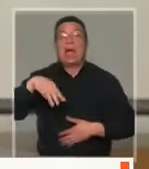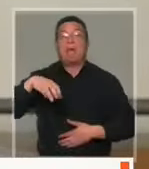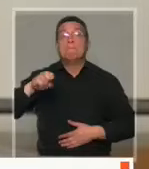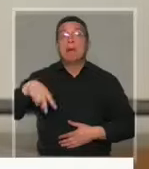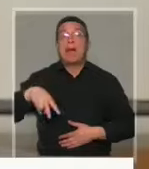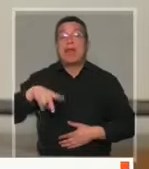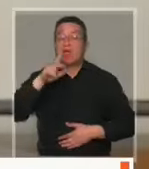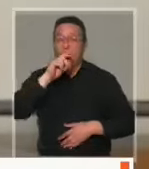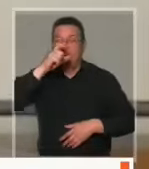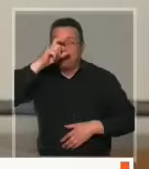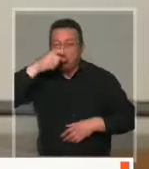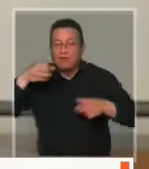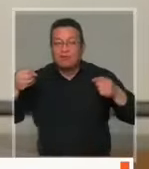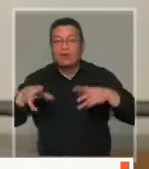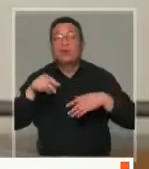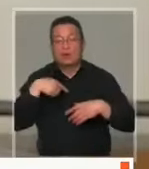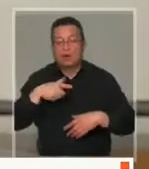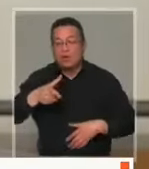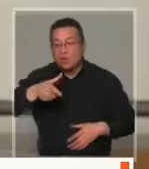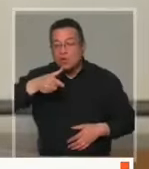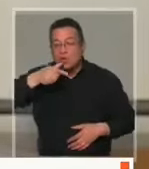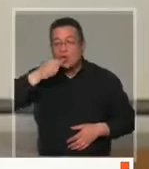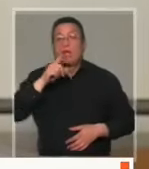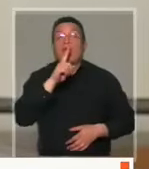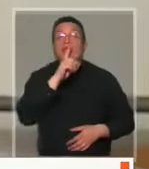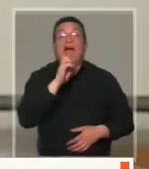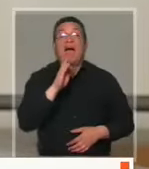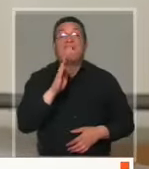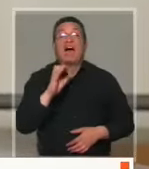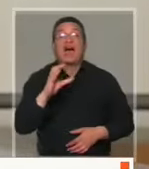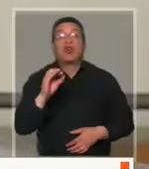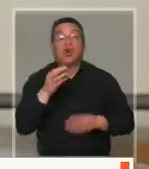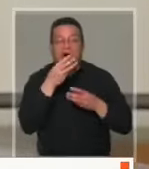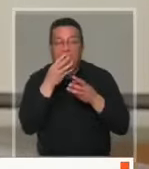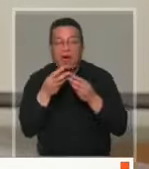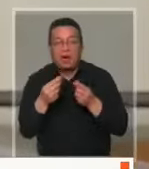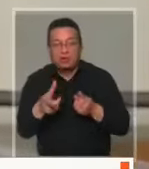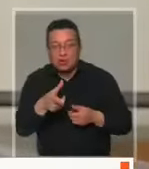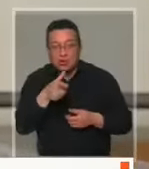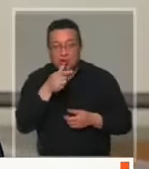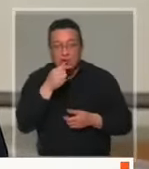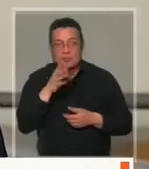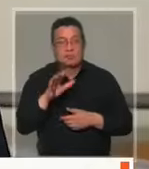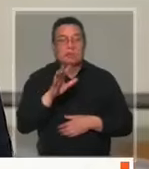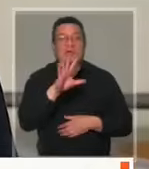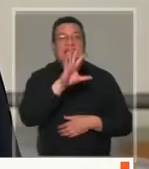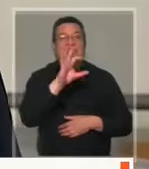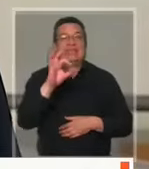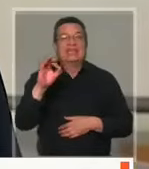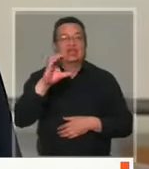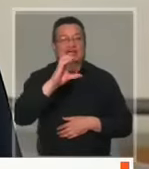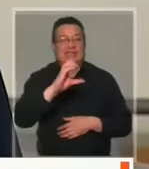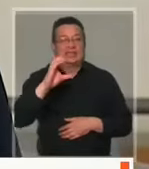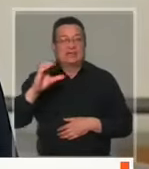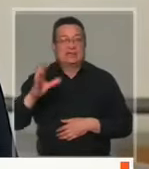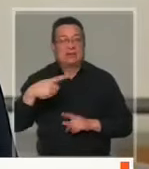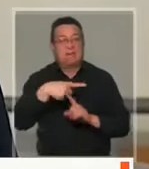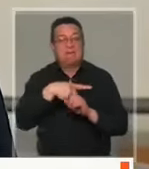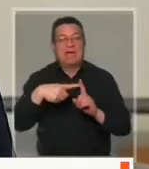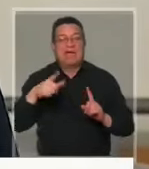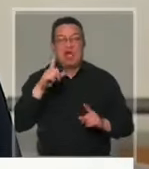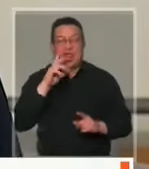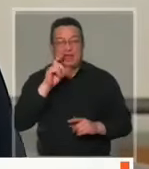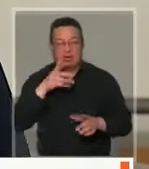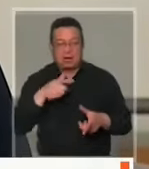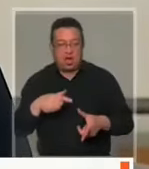un tratamiento de purga con tabaco líquido, que consiste en ingerir una cantidad, cerca de 500 cc, tengo entendido, de este